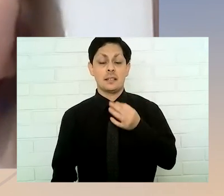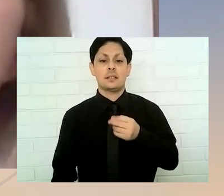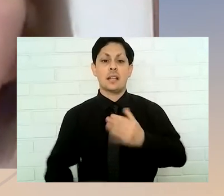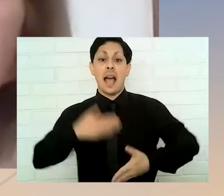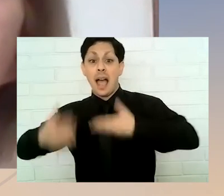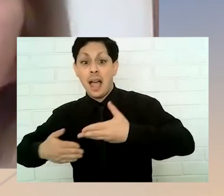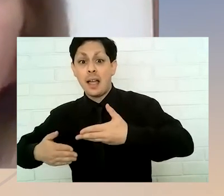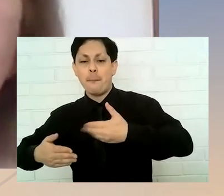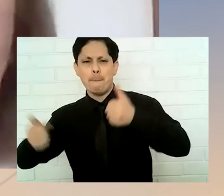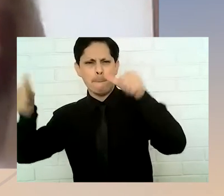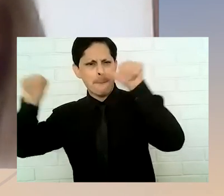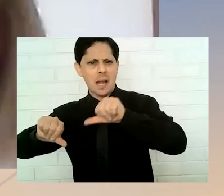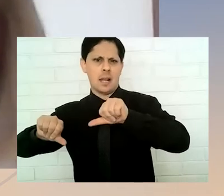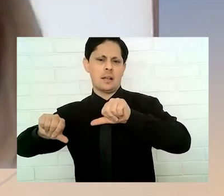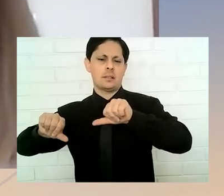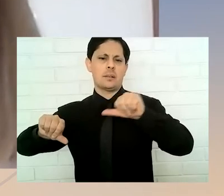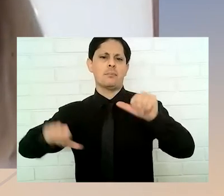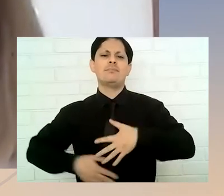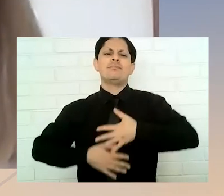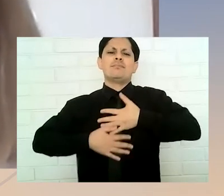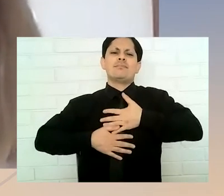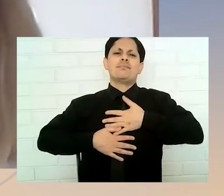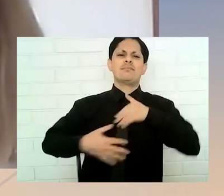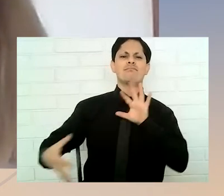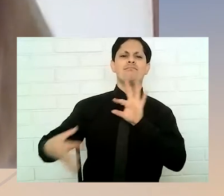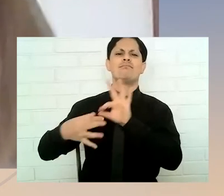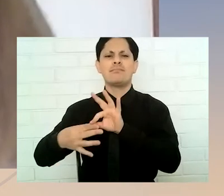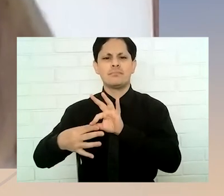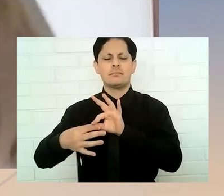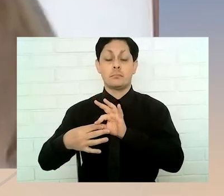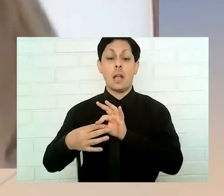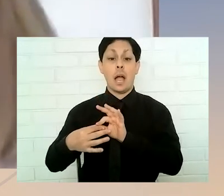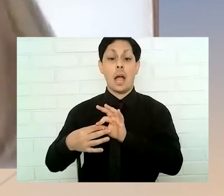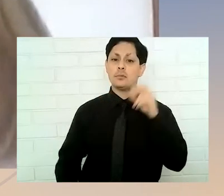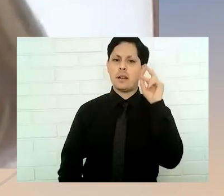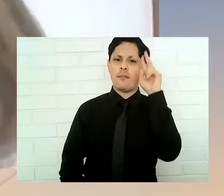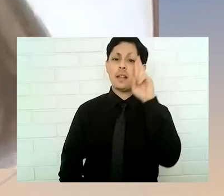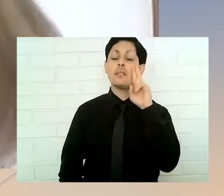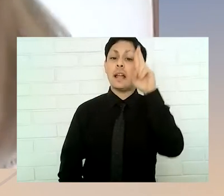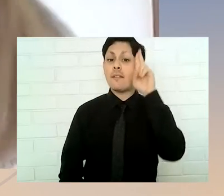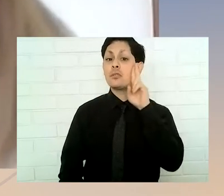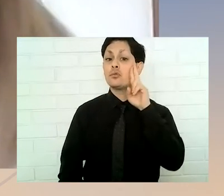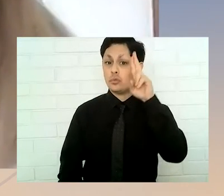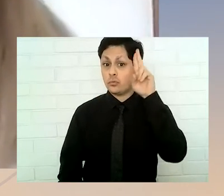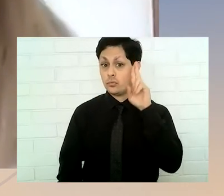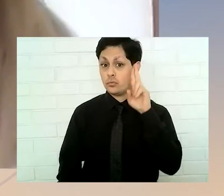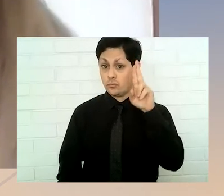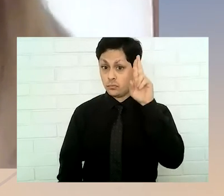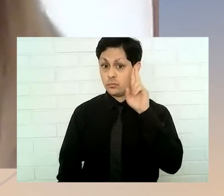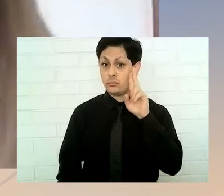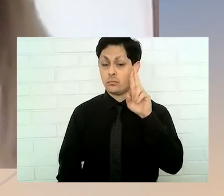la sustente. Creo que debemos hacer una reflexión al respecto.